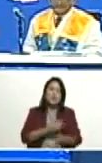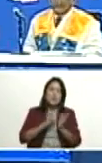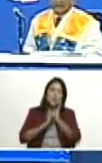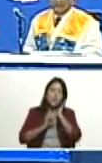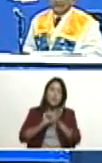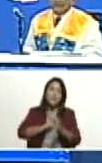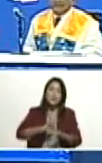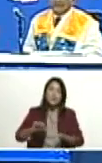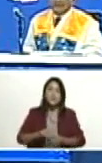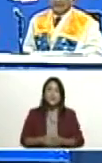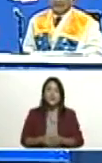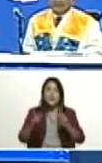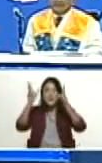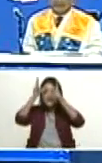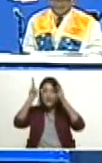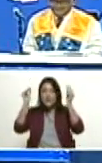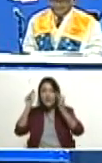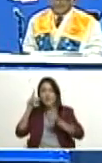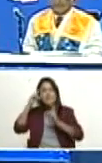enfermería quirúrgica,